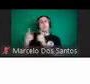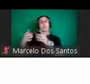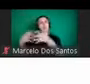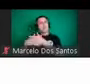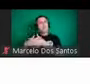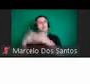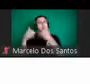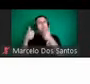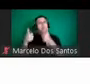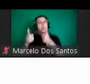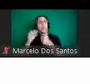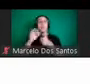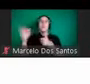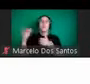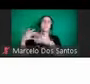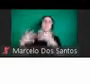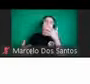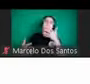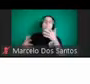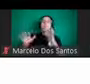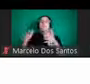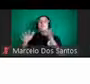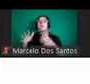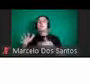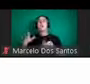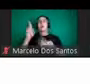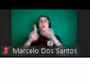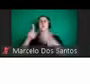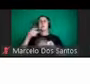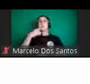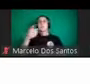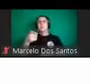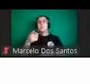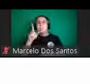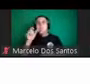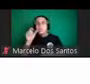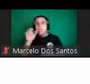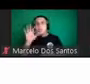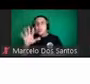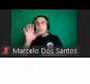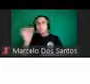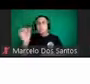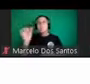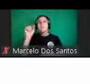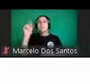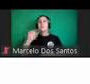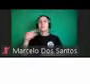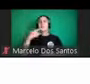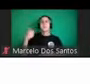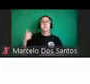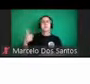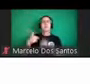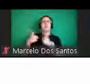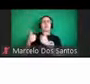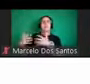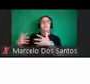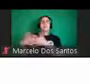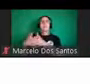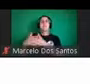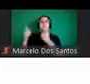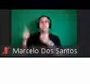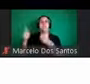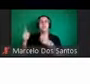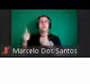era sí su compañero de trabajo. Otro porcentaje importante, como el 28%, nos dijeron